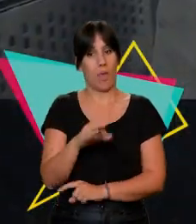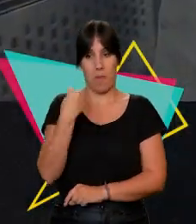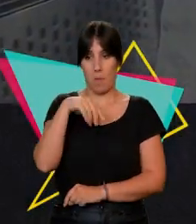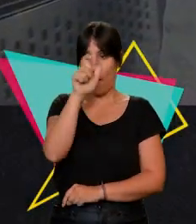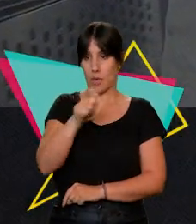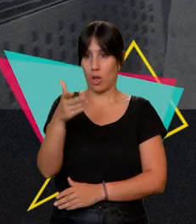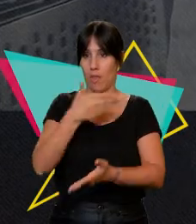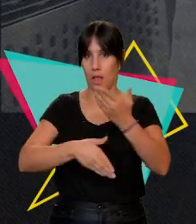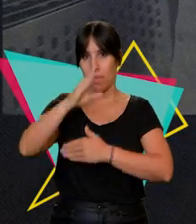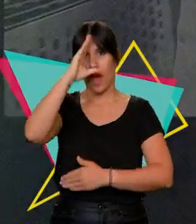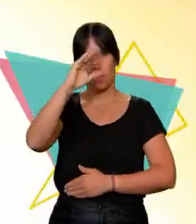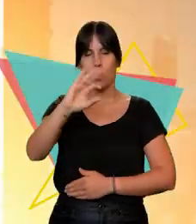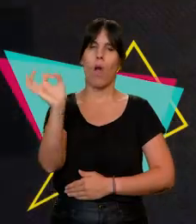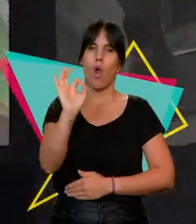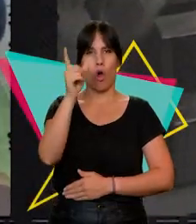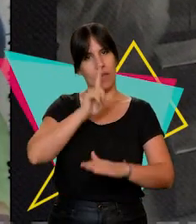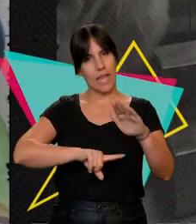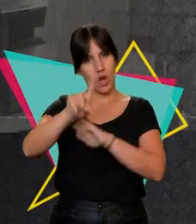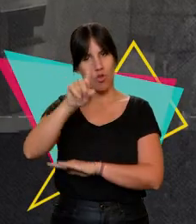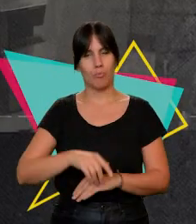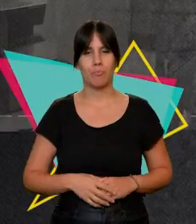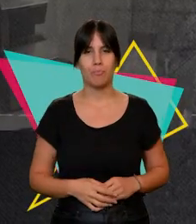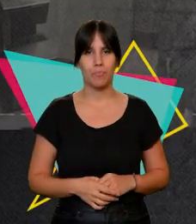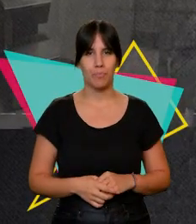con discapacidad intelectual o del desarrollo.